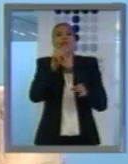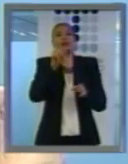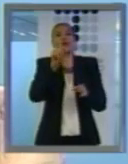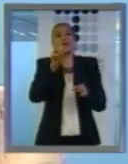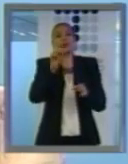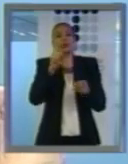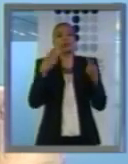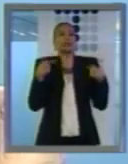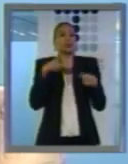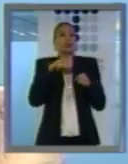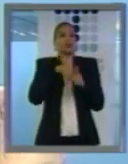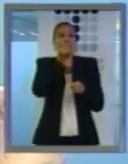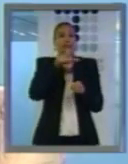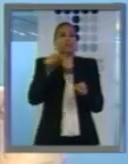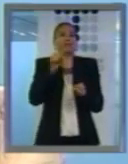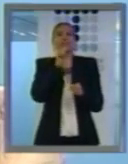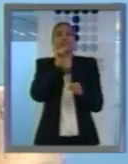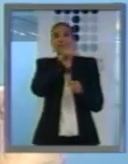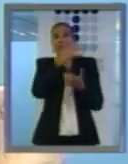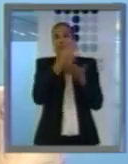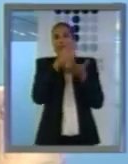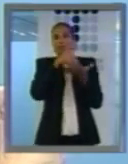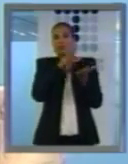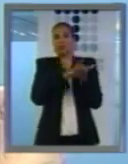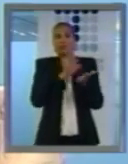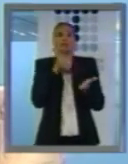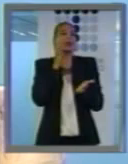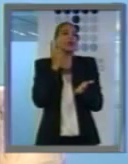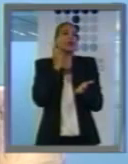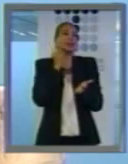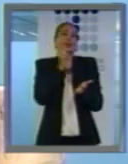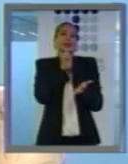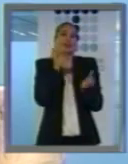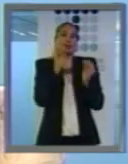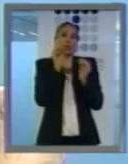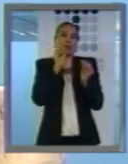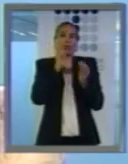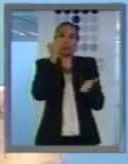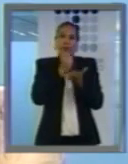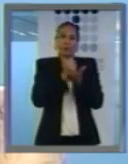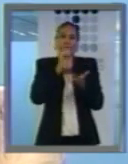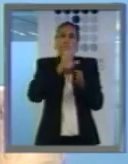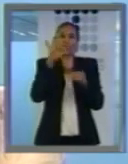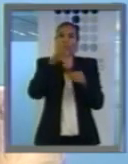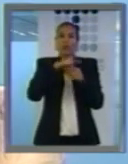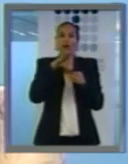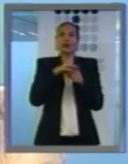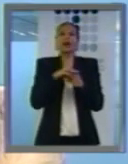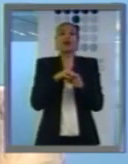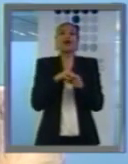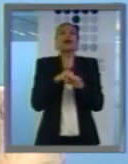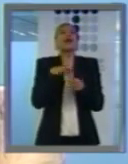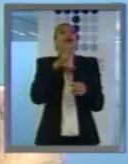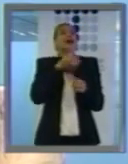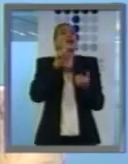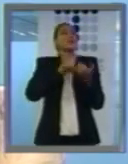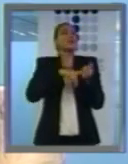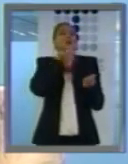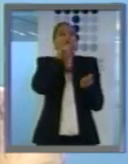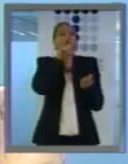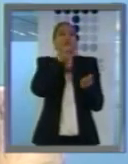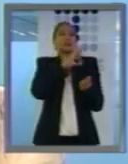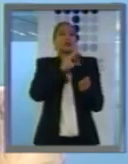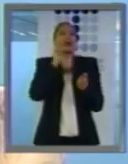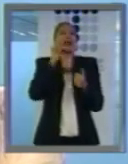está todavía en Cámara de Diputados y que aún no ha sido votada. Y ahí también hay una preocupación por una